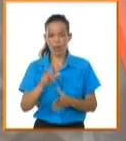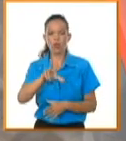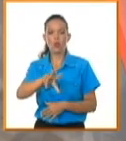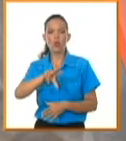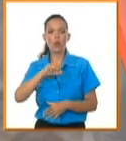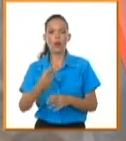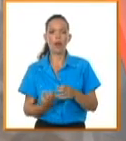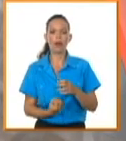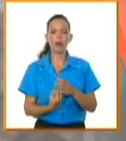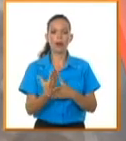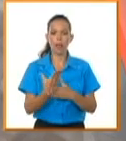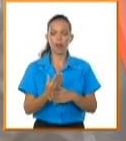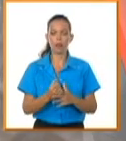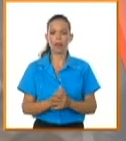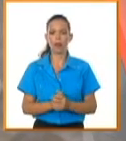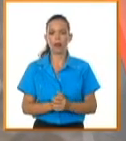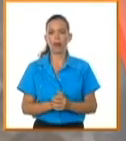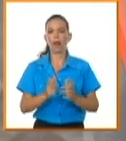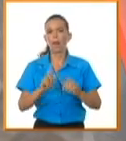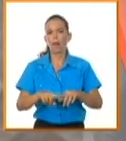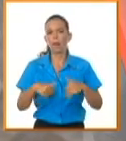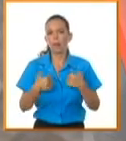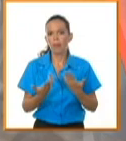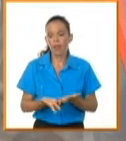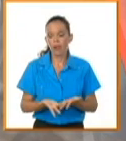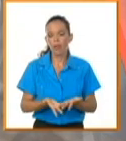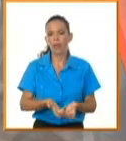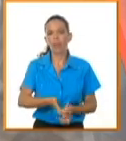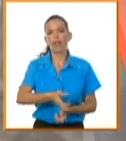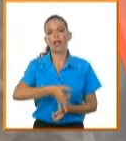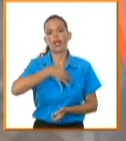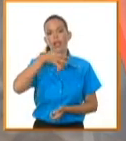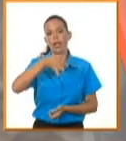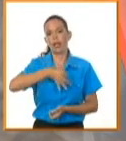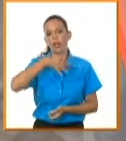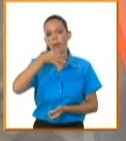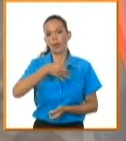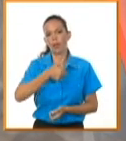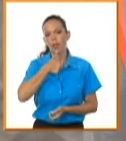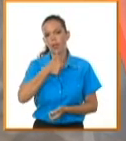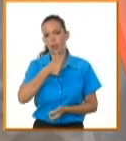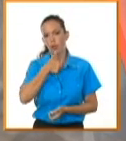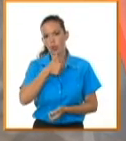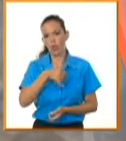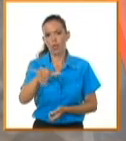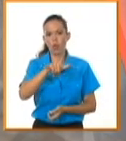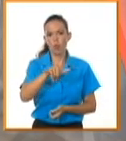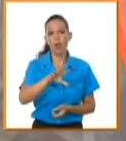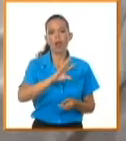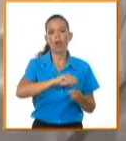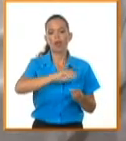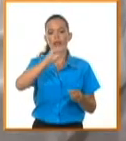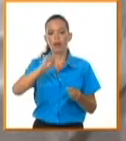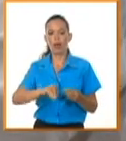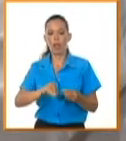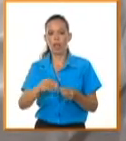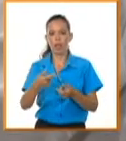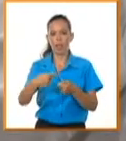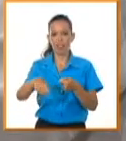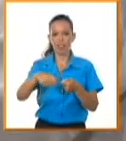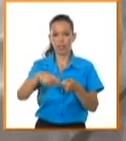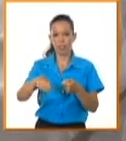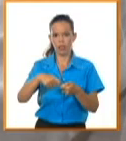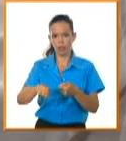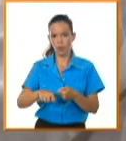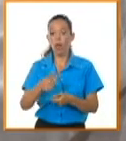actores económicos para que se le traslada se le traslada el efectivo por lo tanto algunas opiniones negativas